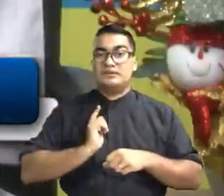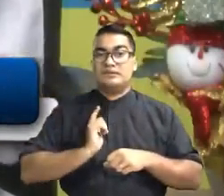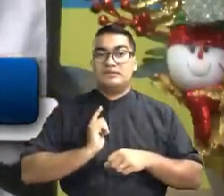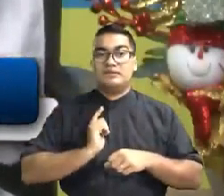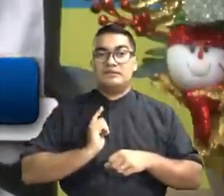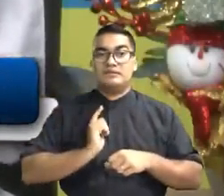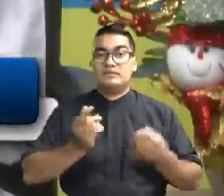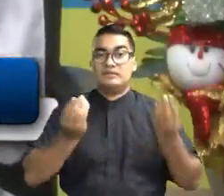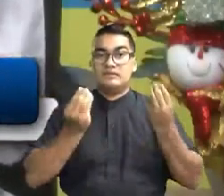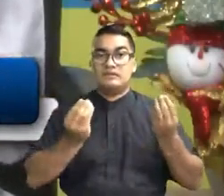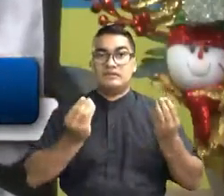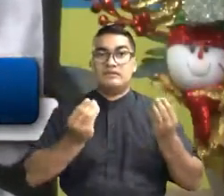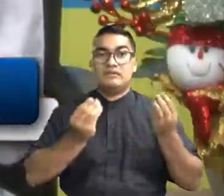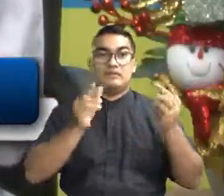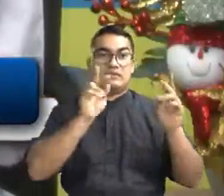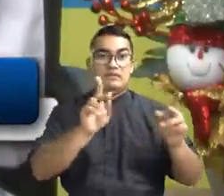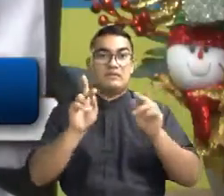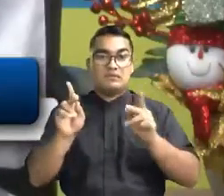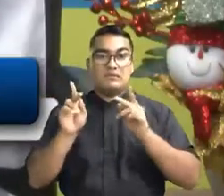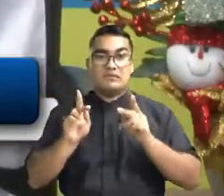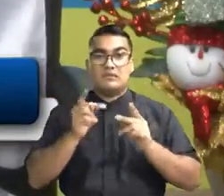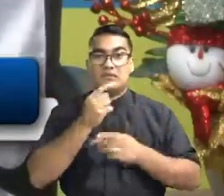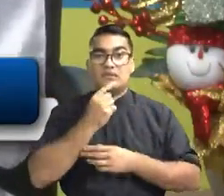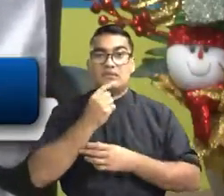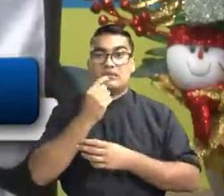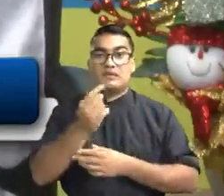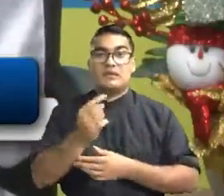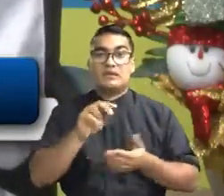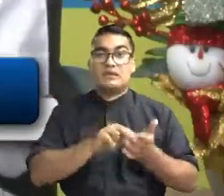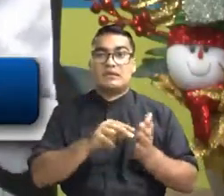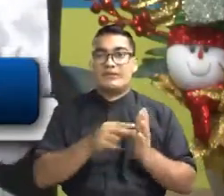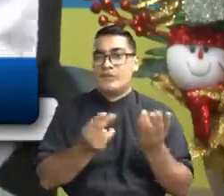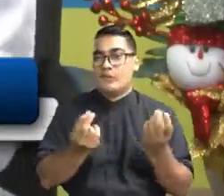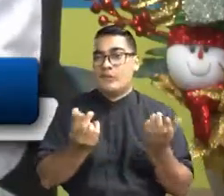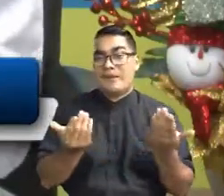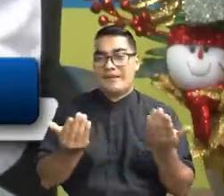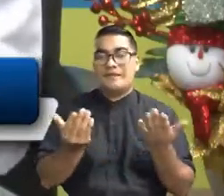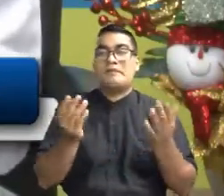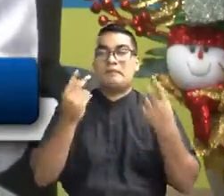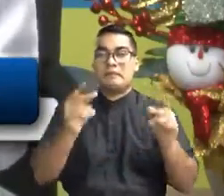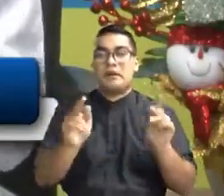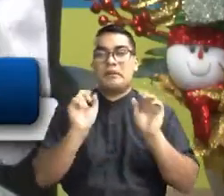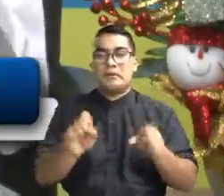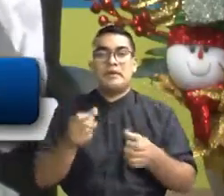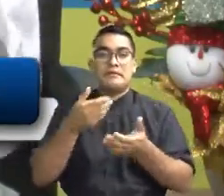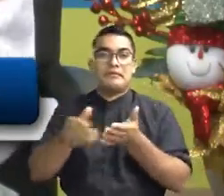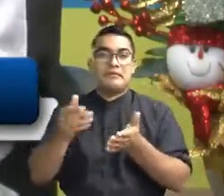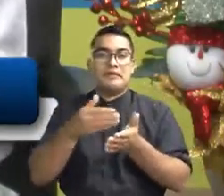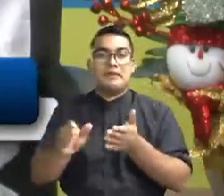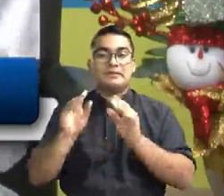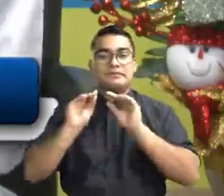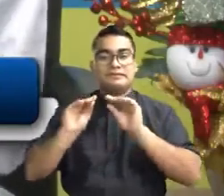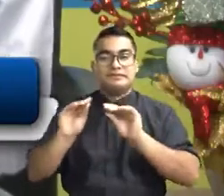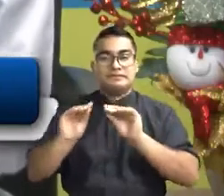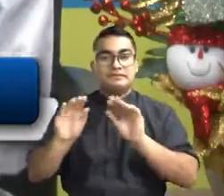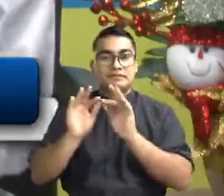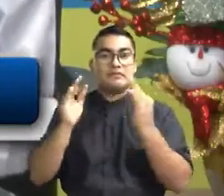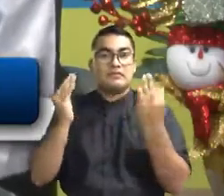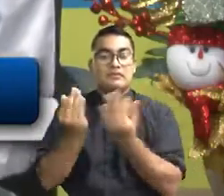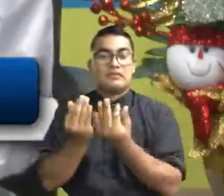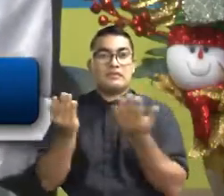hay muchos de estos equipos que no pueden costear los pacientes, pero lo podemos hacer de forma sencilla. Enseñarle al familiar